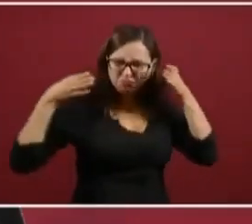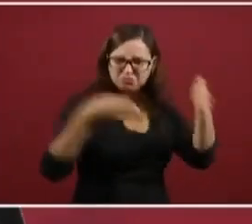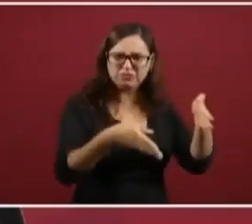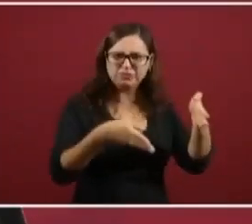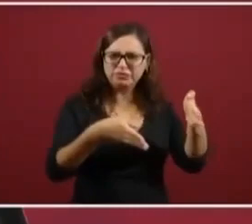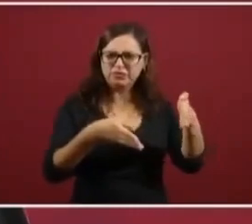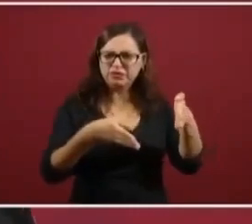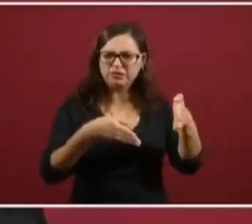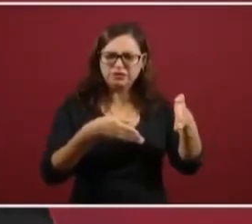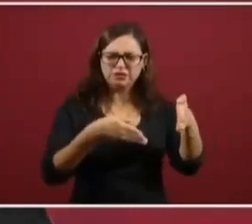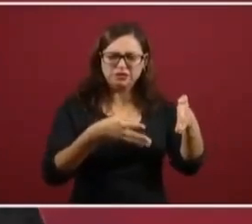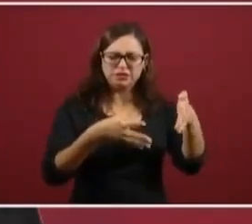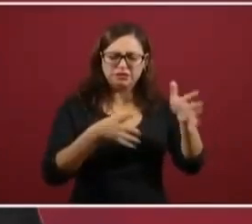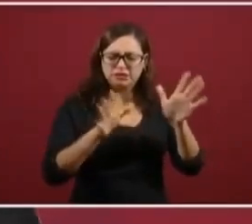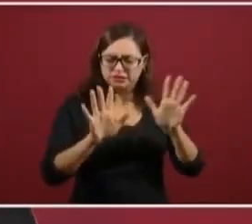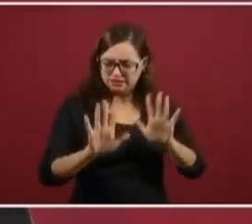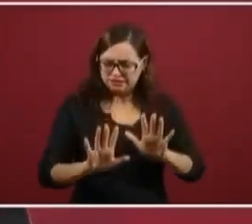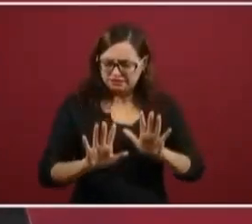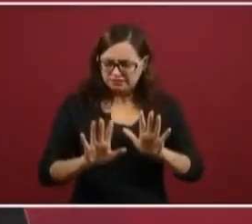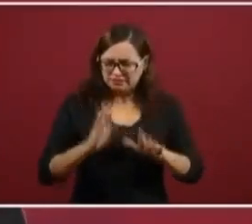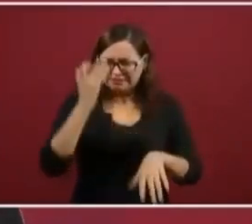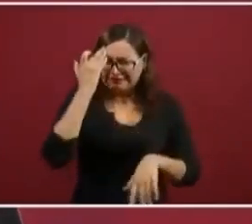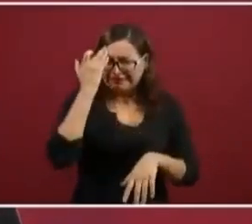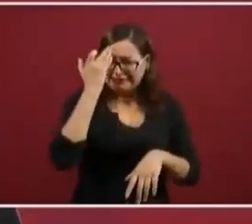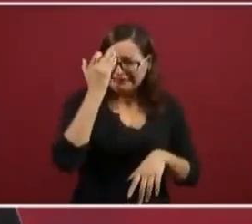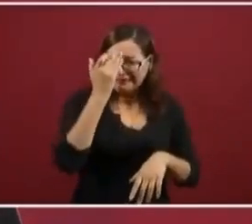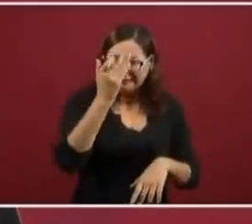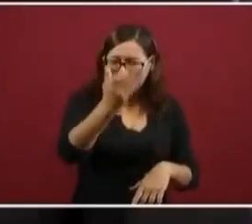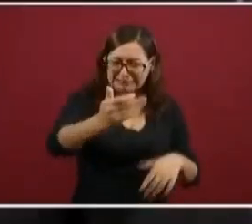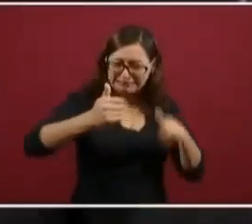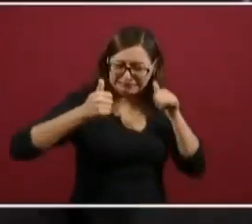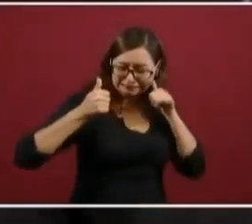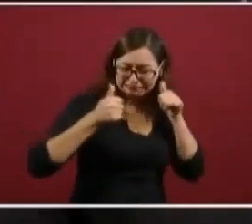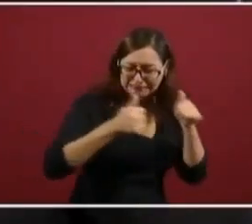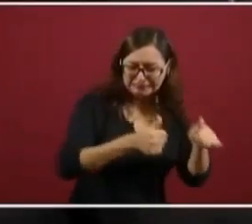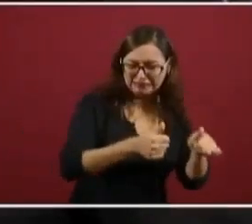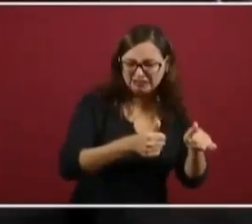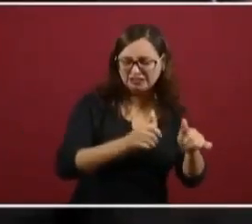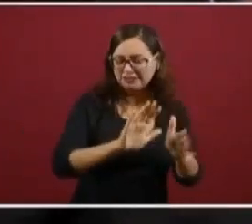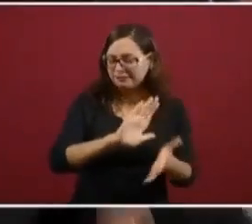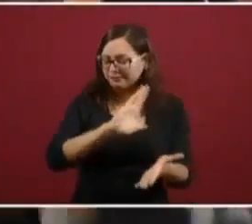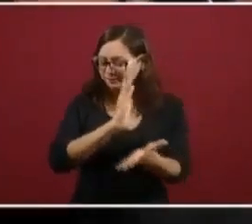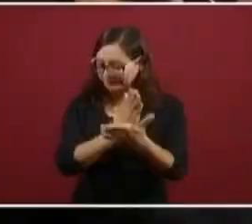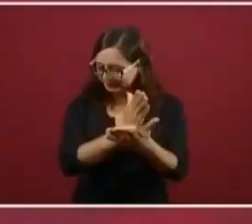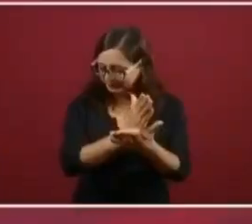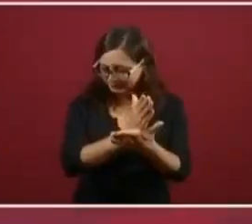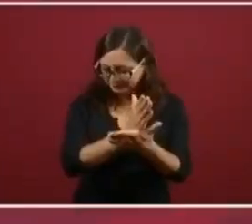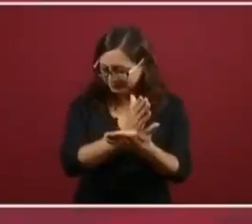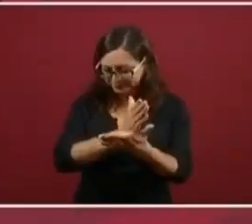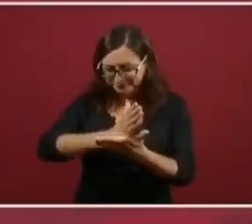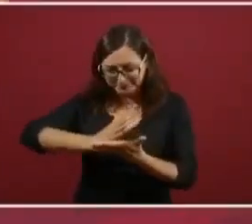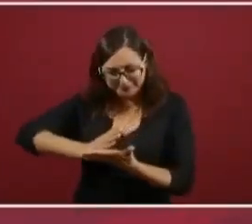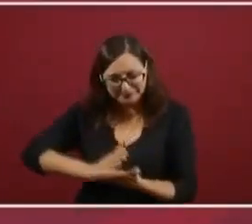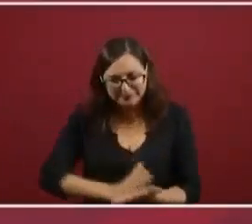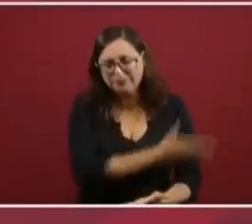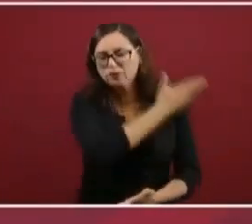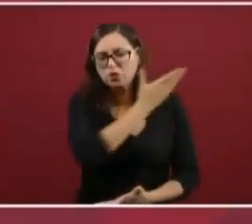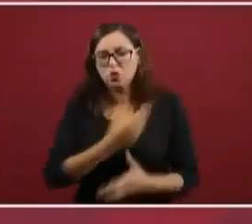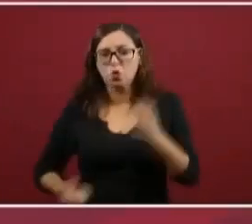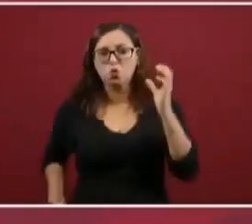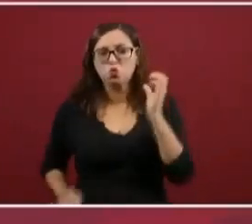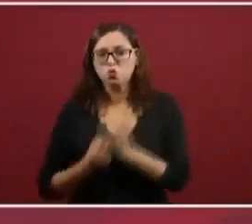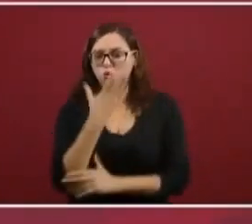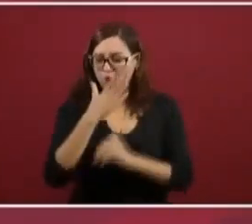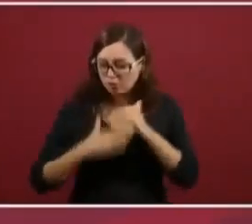o decir punto final y vamos a inaugurar una etapa